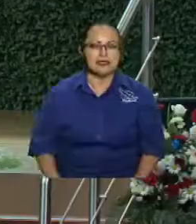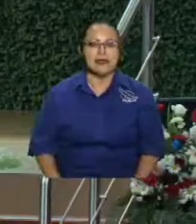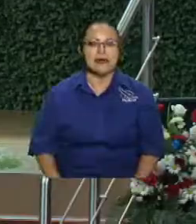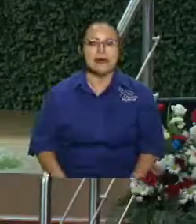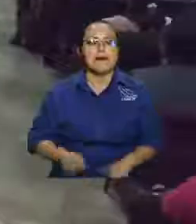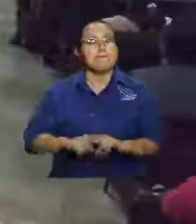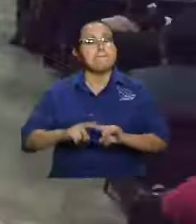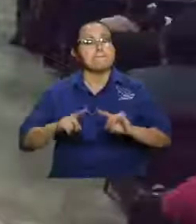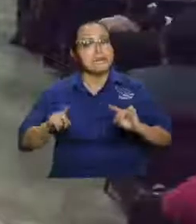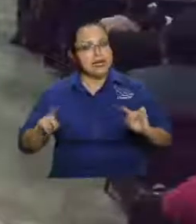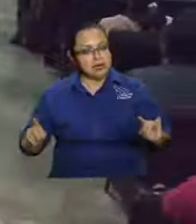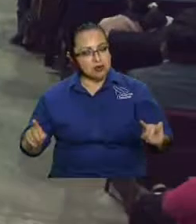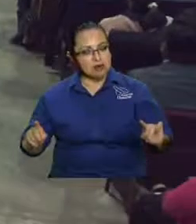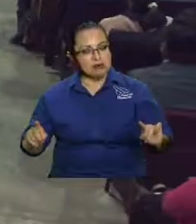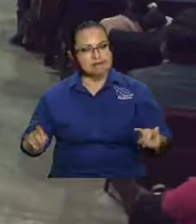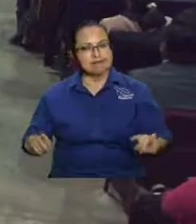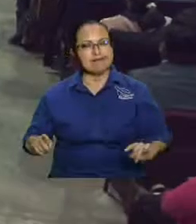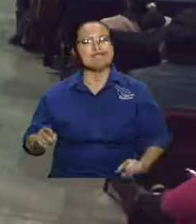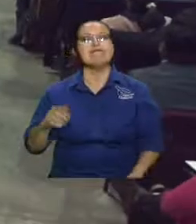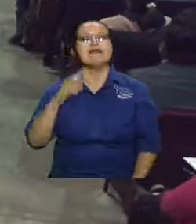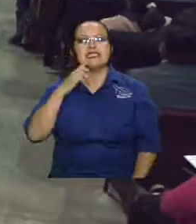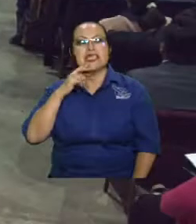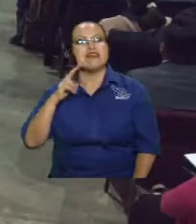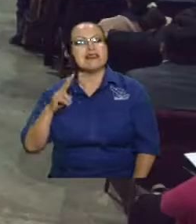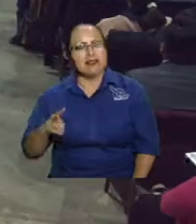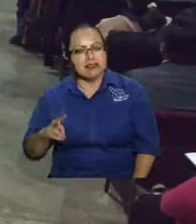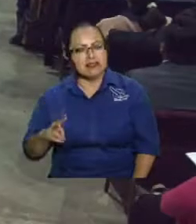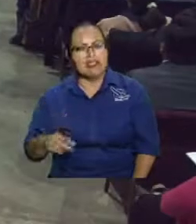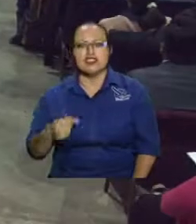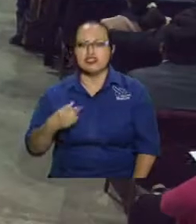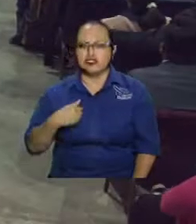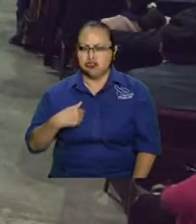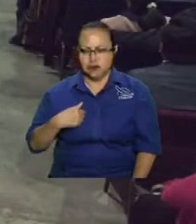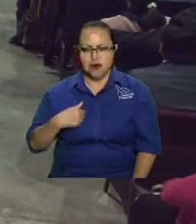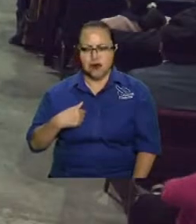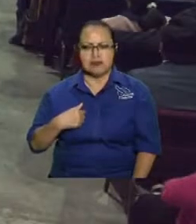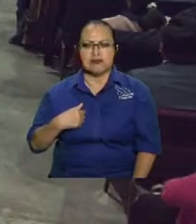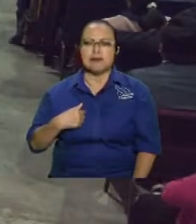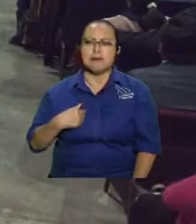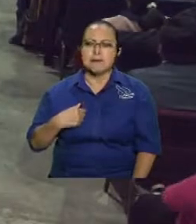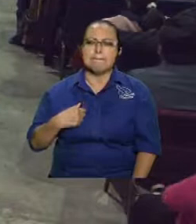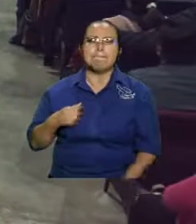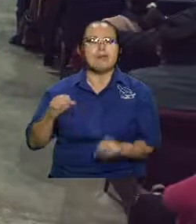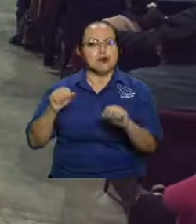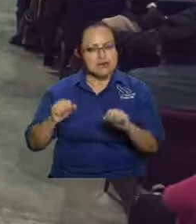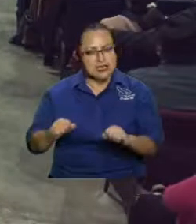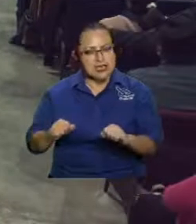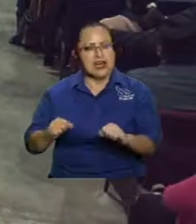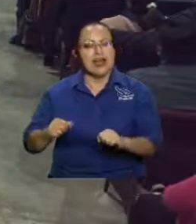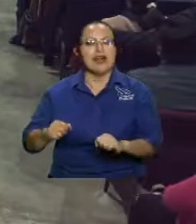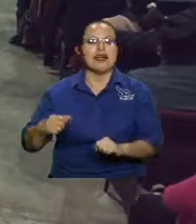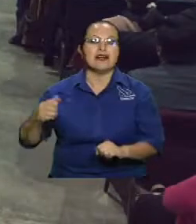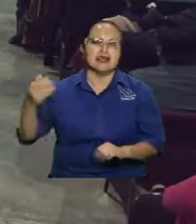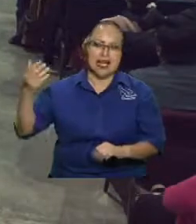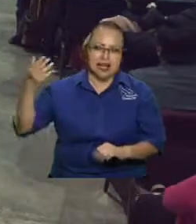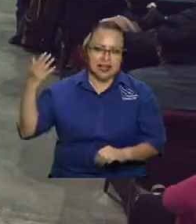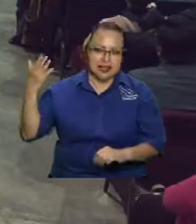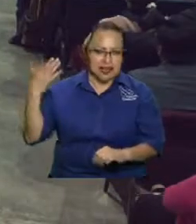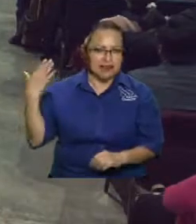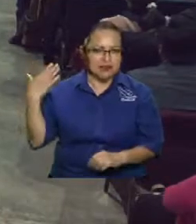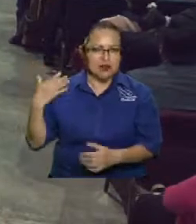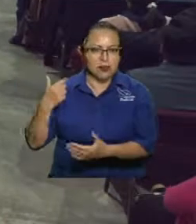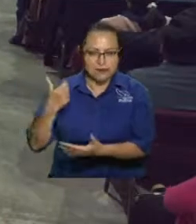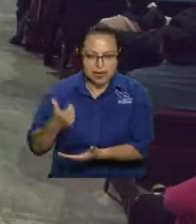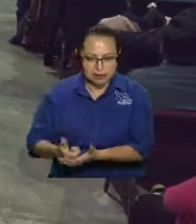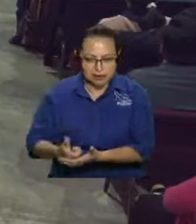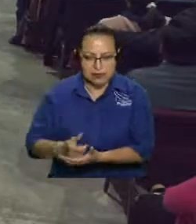Digamos ellos... Bueno, mejor ni explico eso, pero entonces yo dije, si yo le hubiera podido dar eso, no se necesita ser millonario. Entonces la Biblia